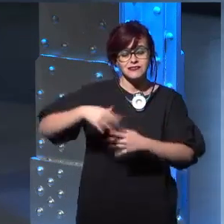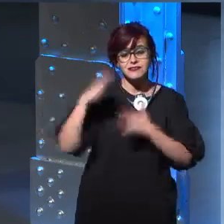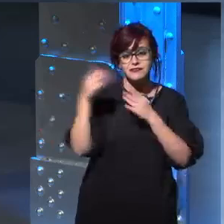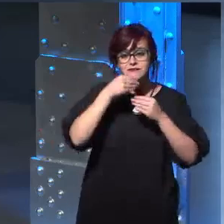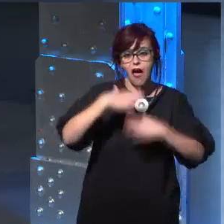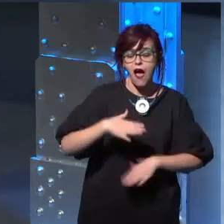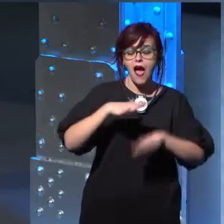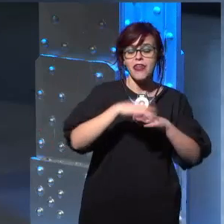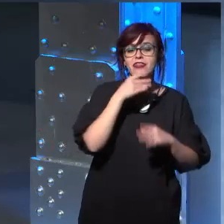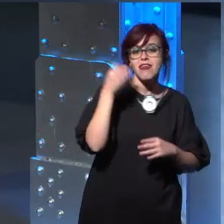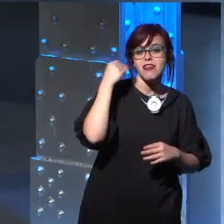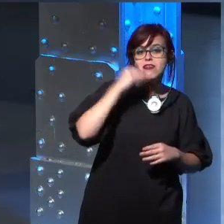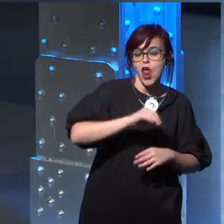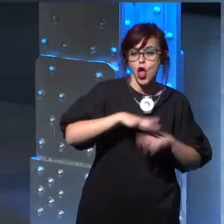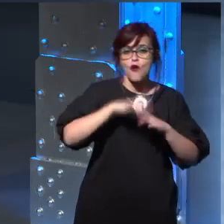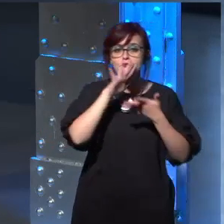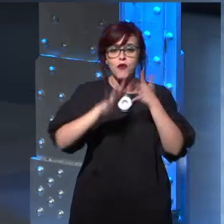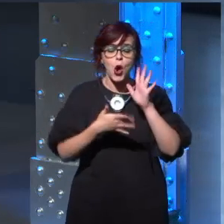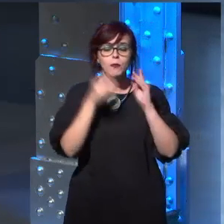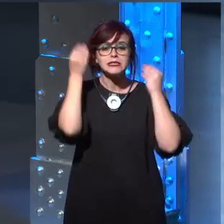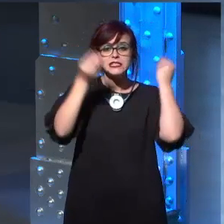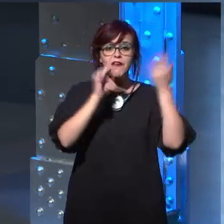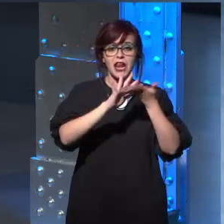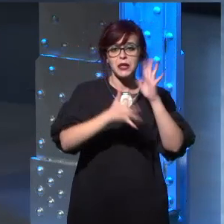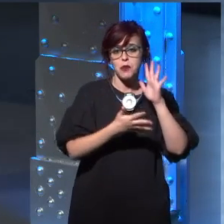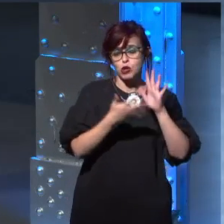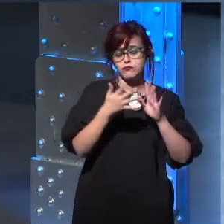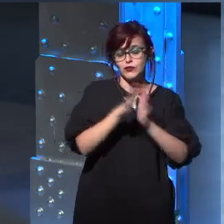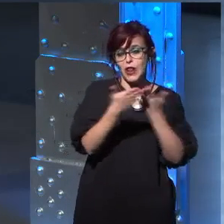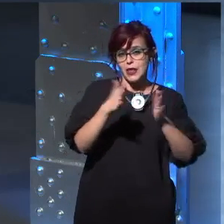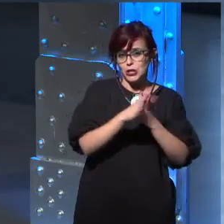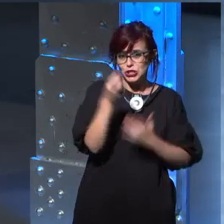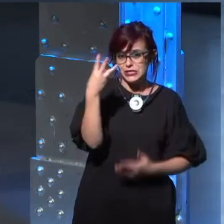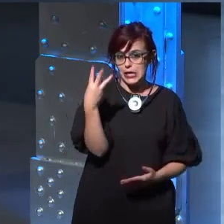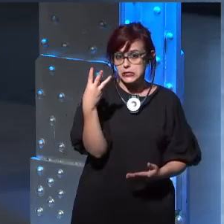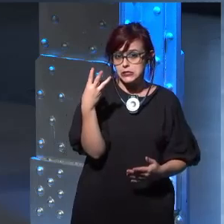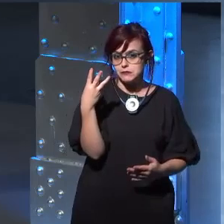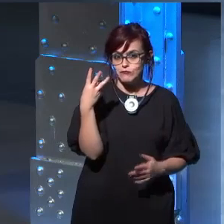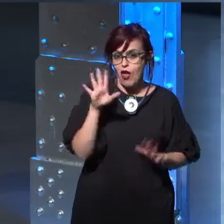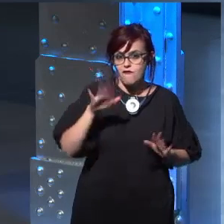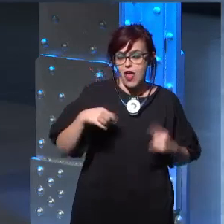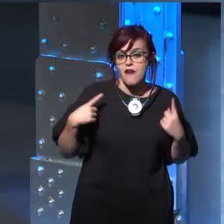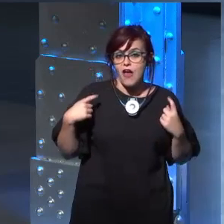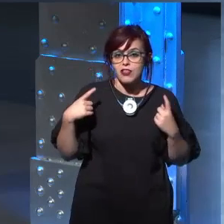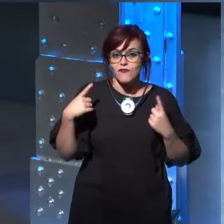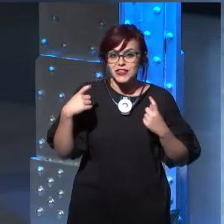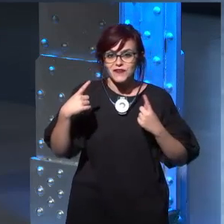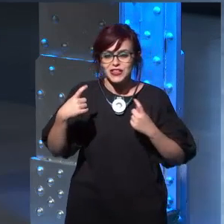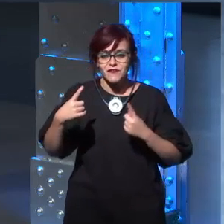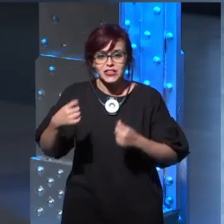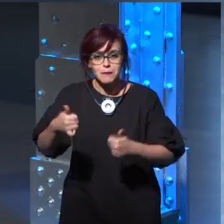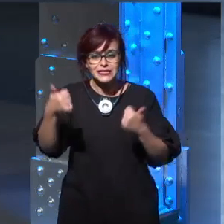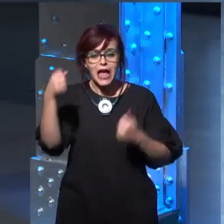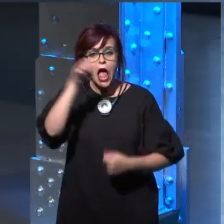y a la hora del 90, otra libros. Y de hecho,